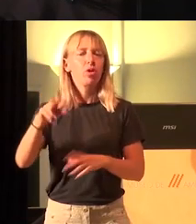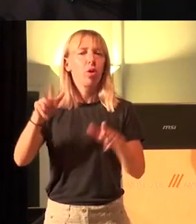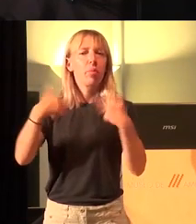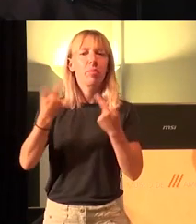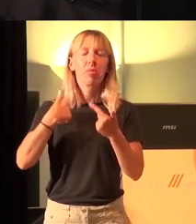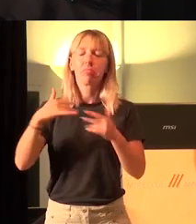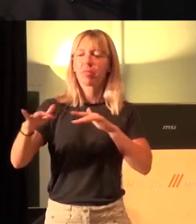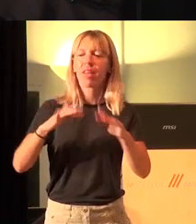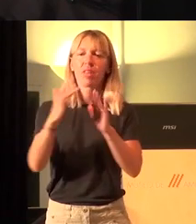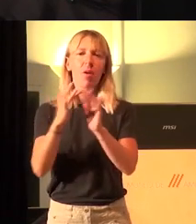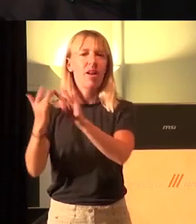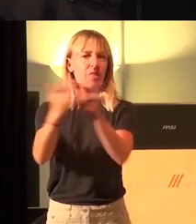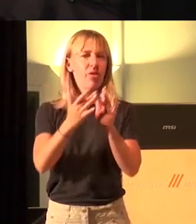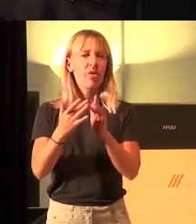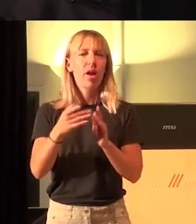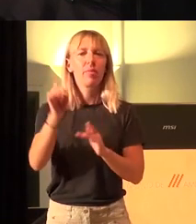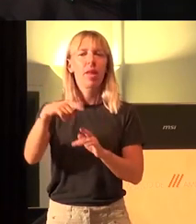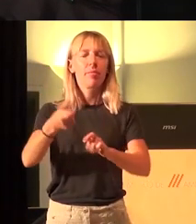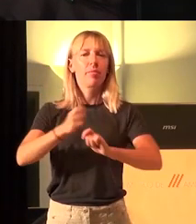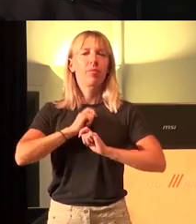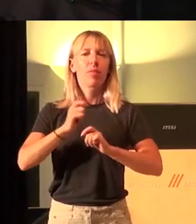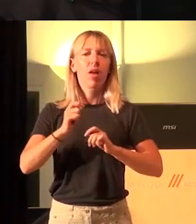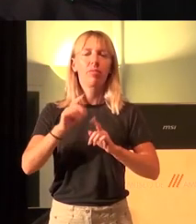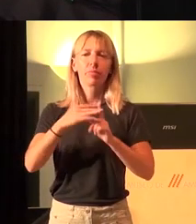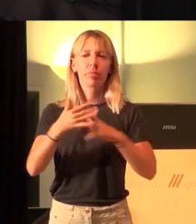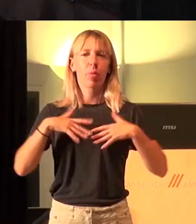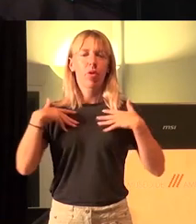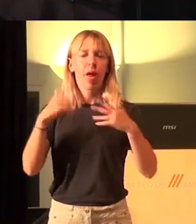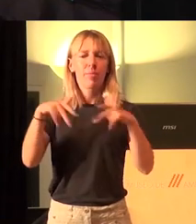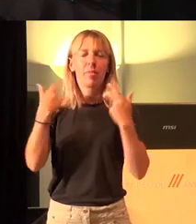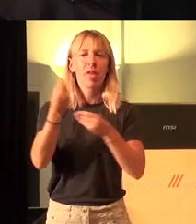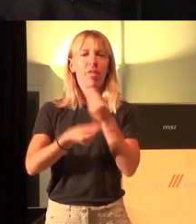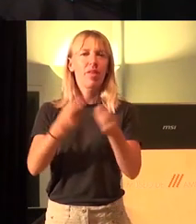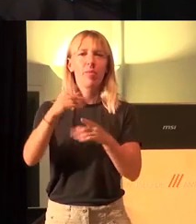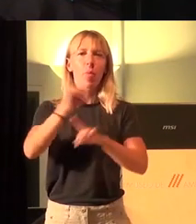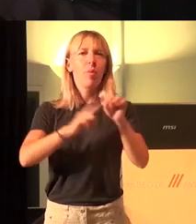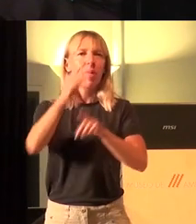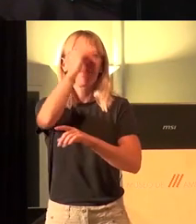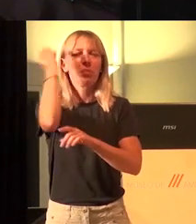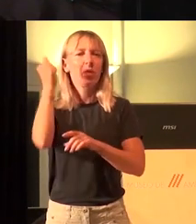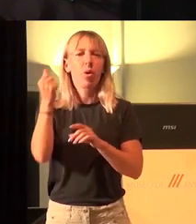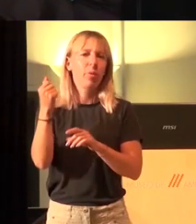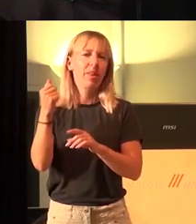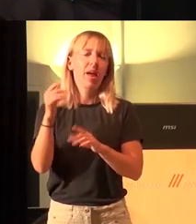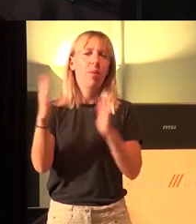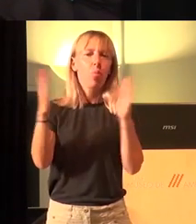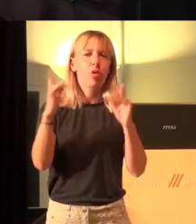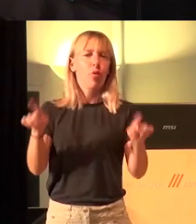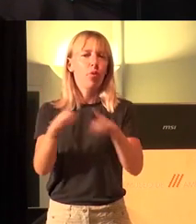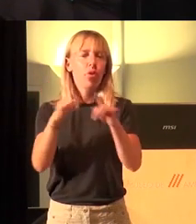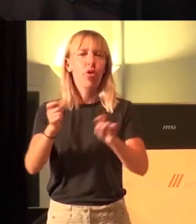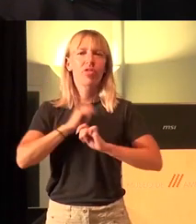estar activa, relacionarme. Me aporta estados emocionales que me permiten hacer que olvide los problemas durante la función. Me